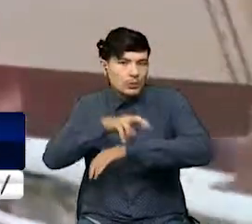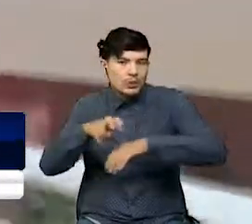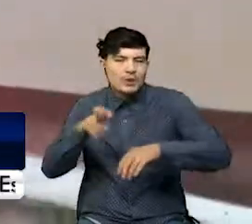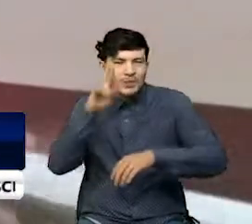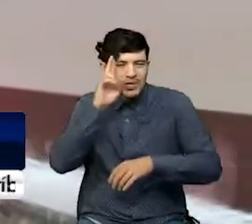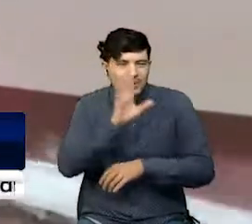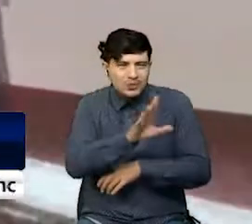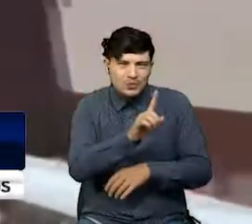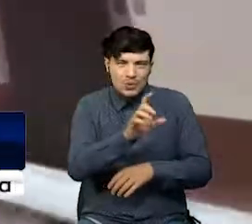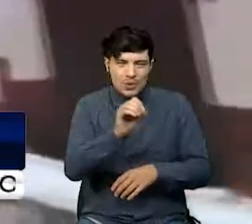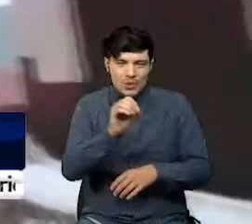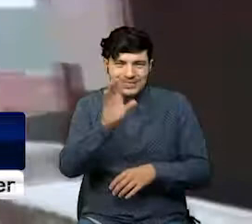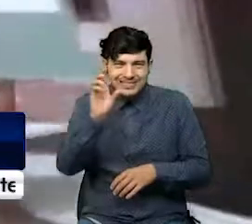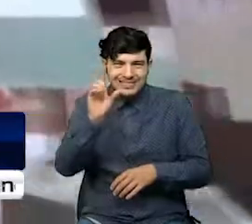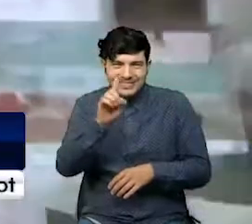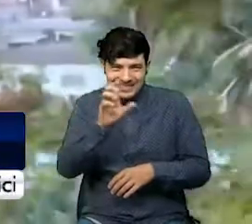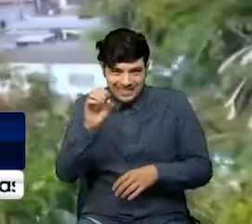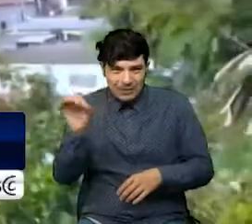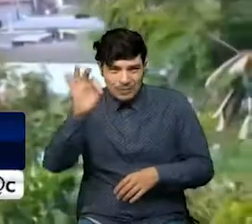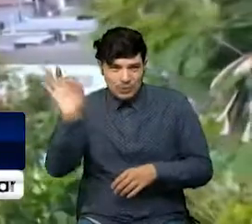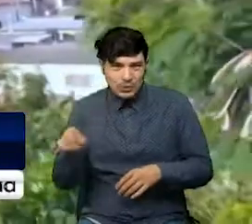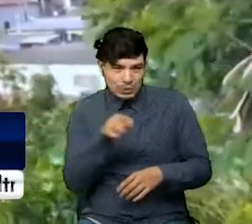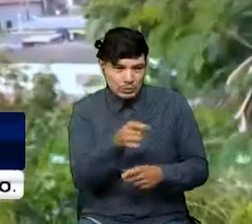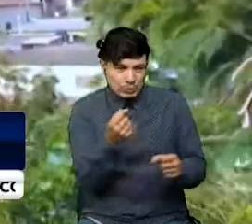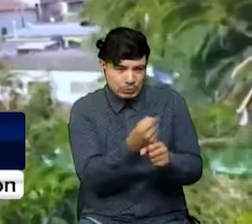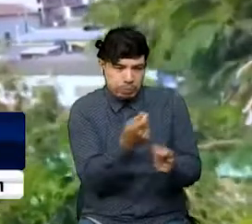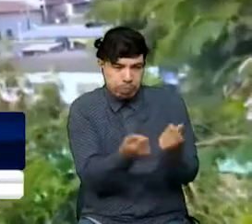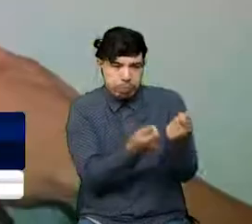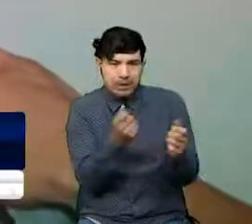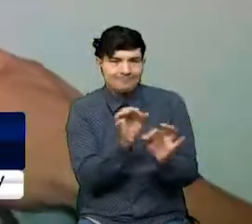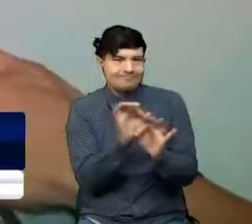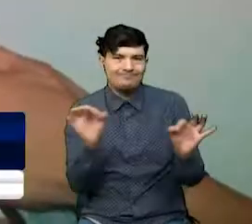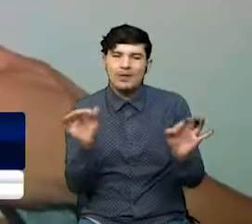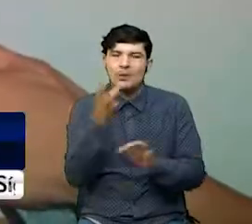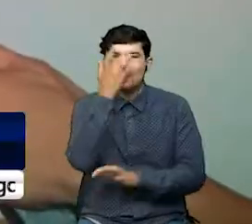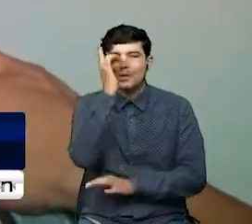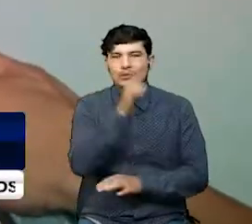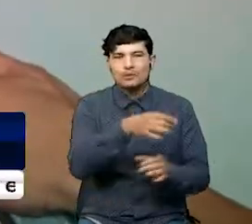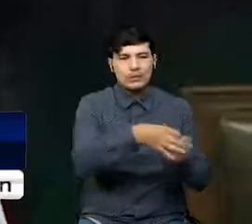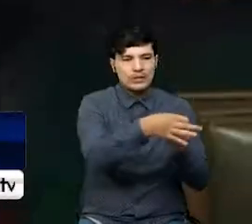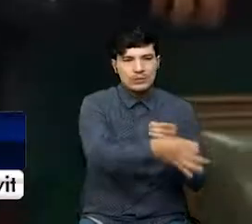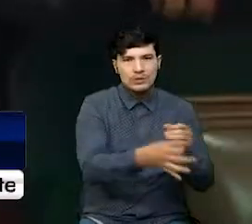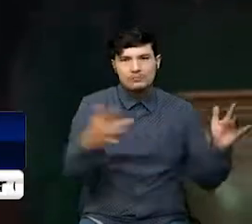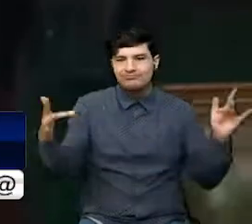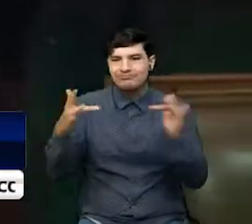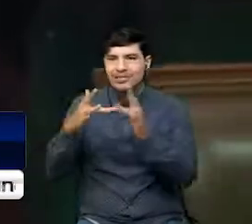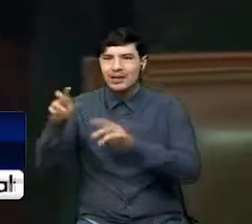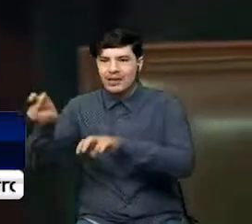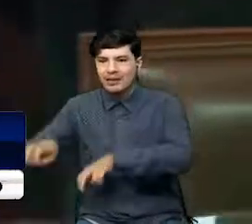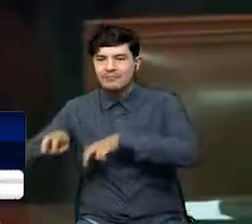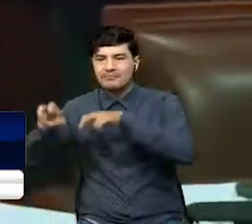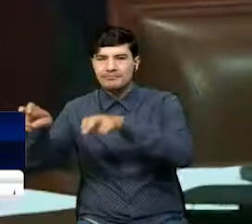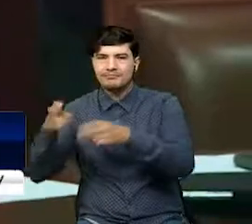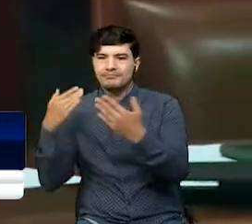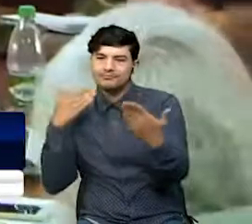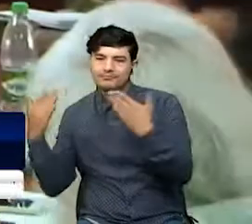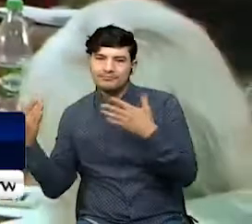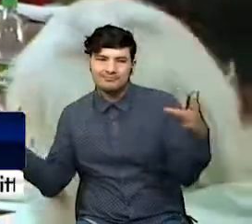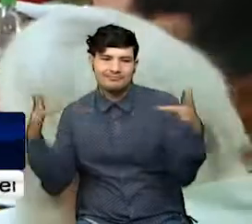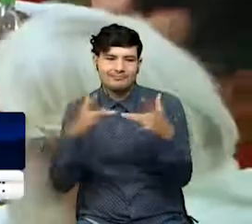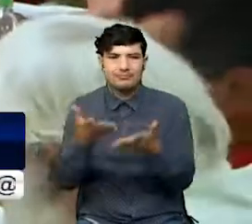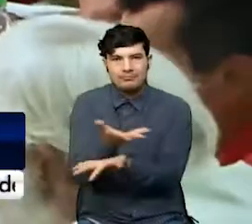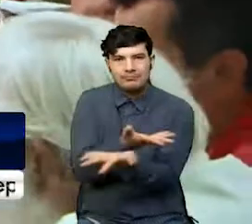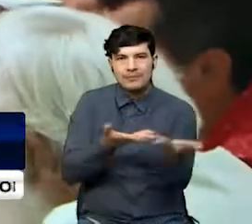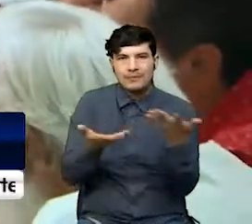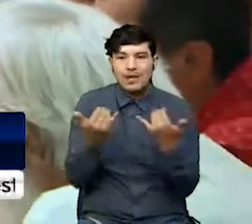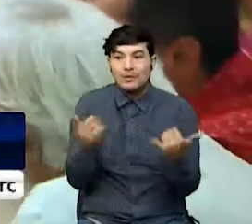100% puesto que en buena medida se debe a la interacción entre campesinos y los pobladores del casco urbano las autoridades recomendaron a la ciudadanía